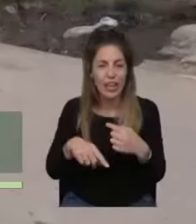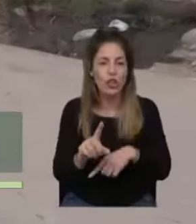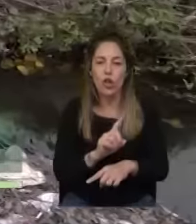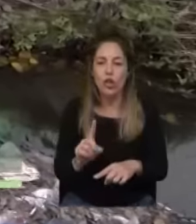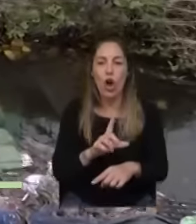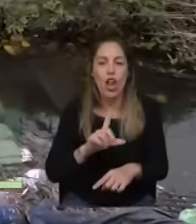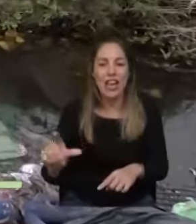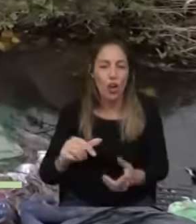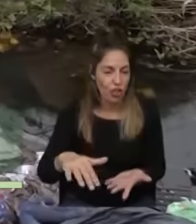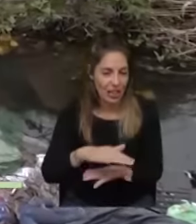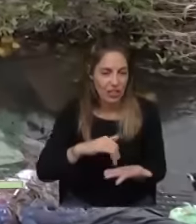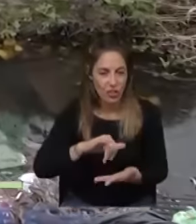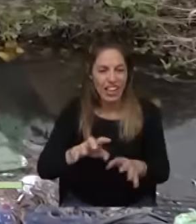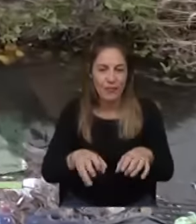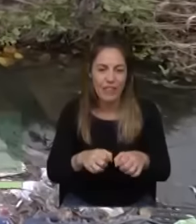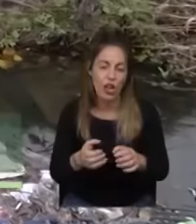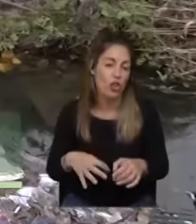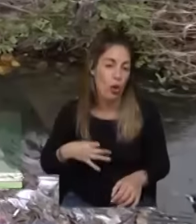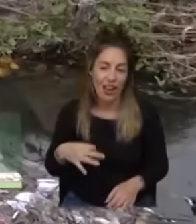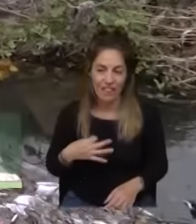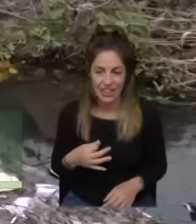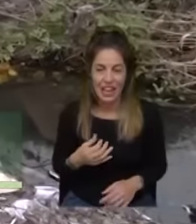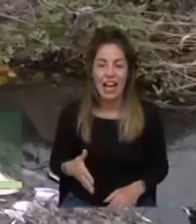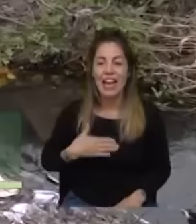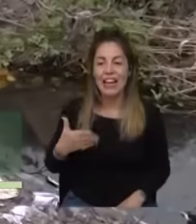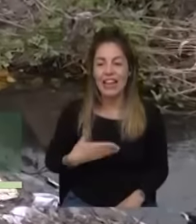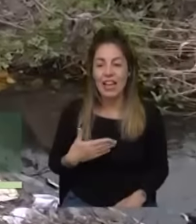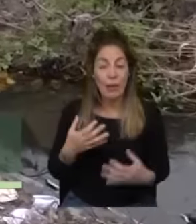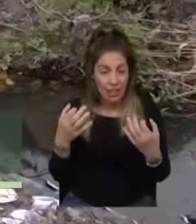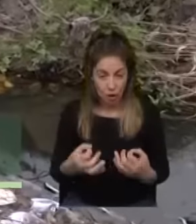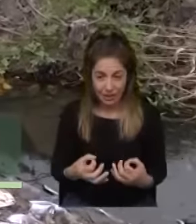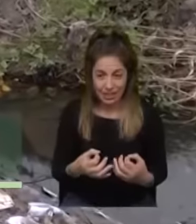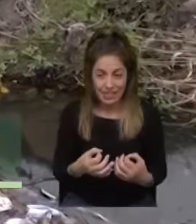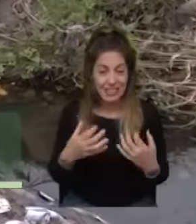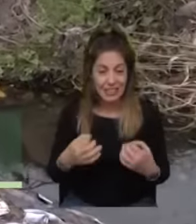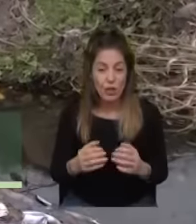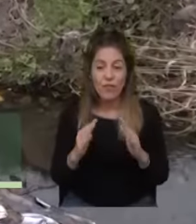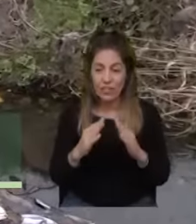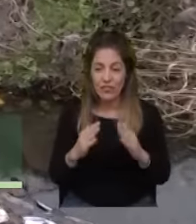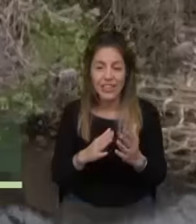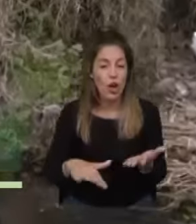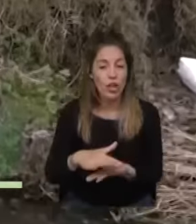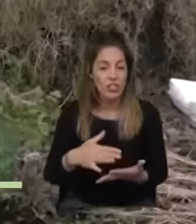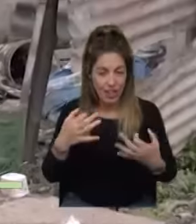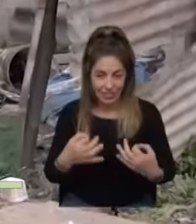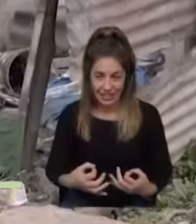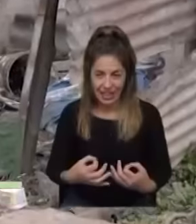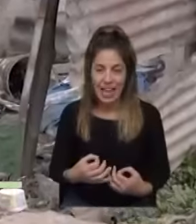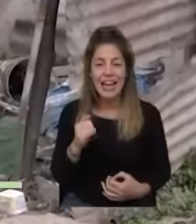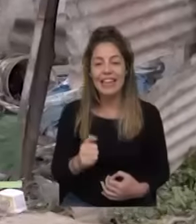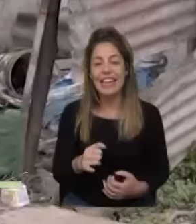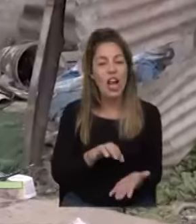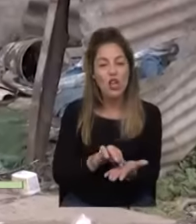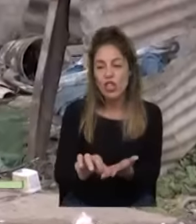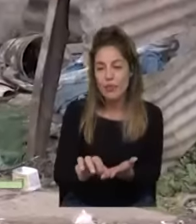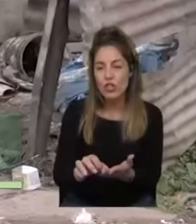fuera lejos de la zona que habitaron durante toda su vida. Reclaman que, de concretarse, se les aseguren viviendas en condiciones dignas, que cuenten con los